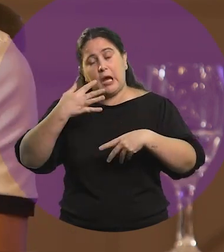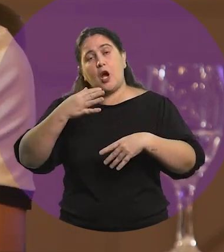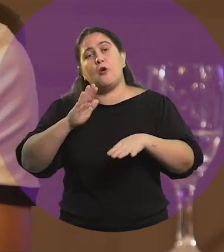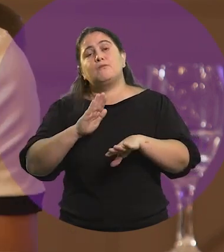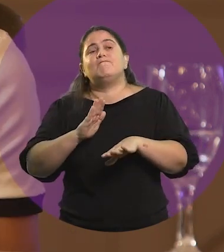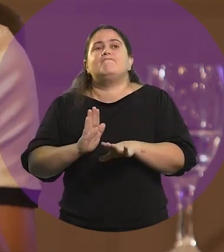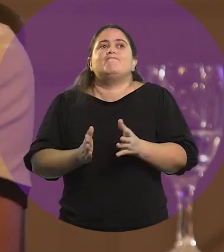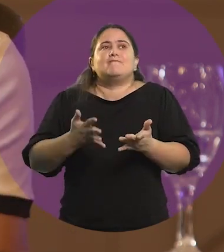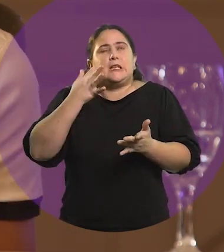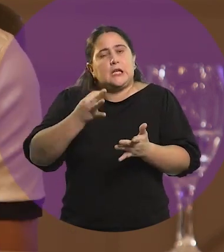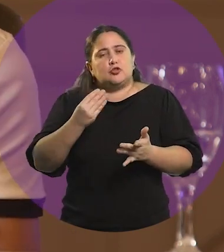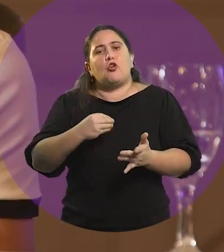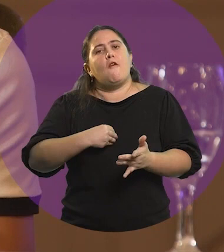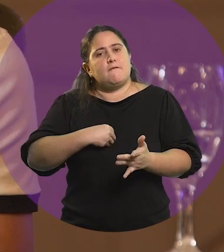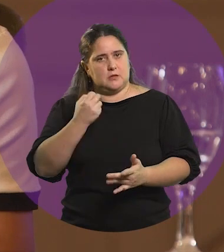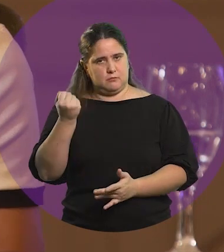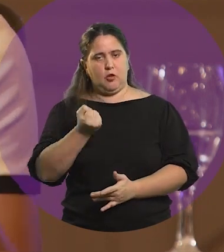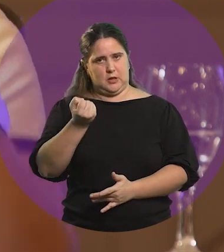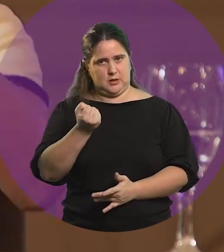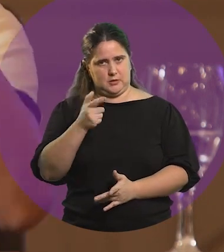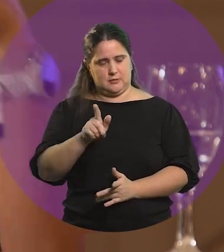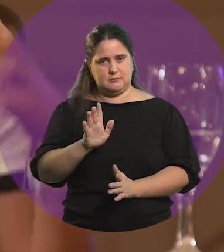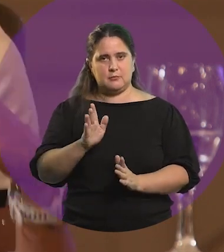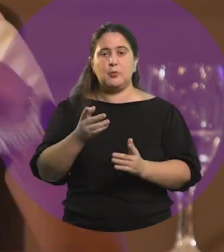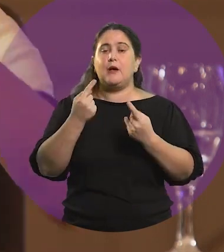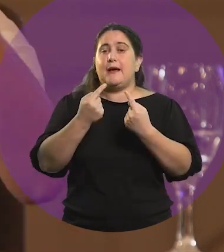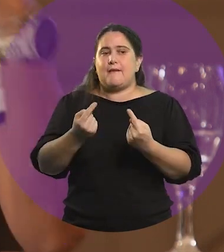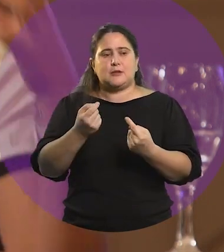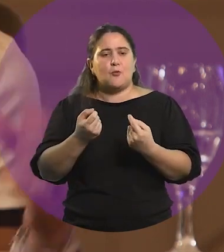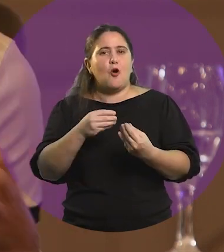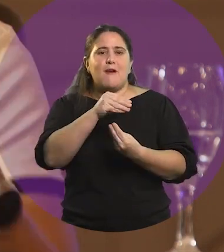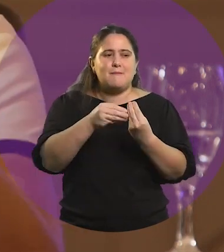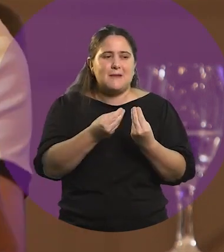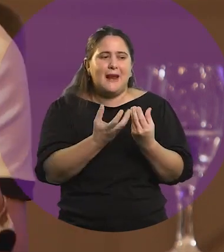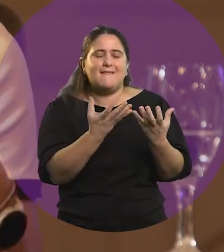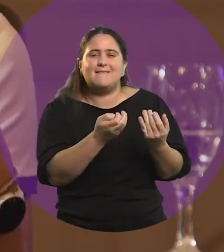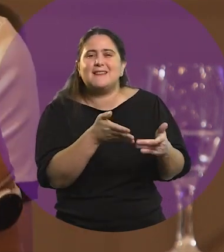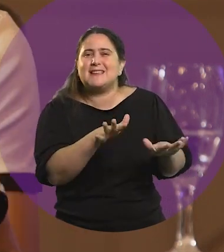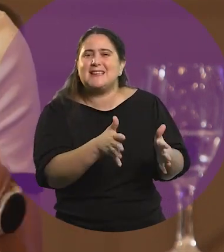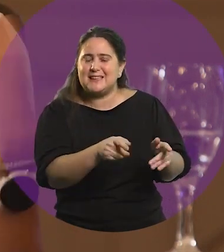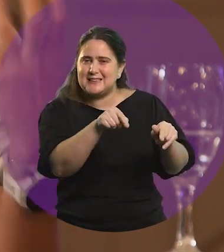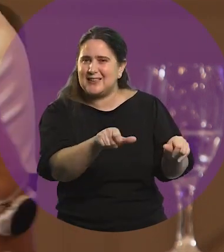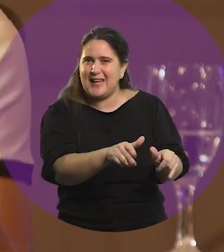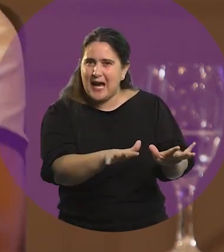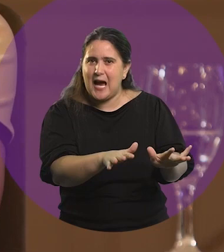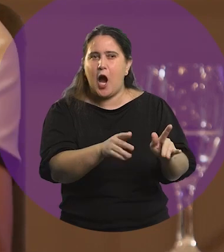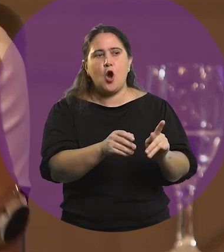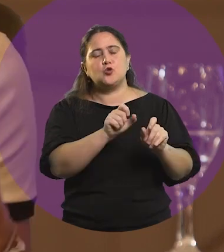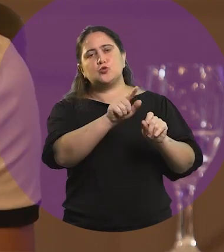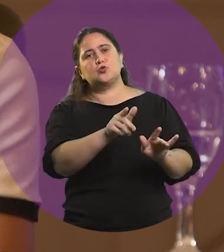confirmar que hay un elemento clave que es la confianza. O sea, por estas distintas razones, las expectativas que depositamos,